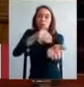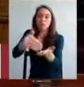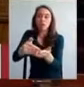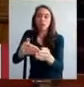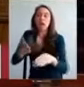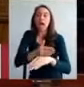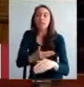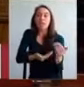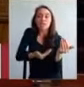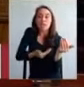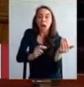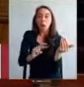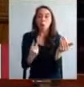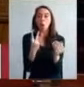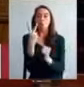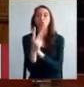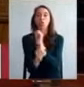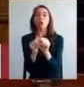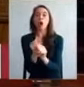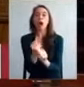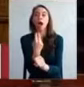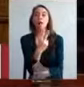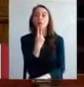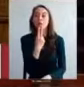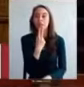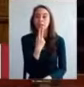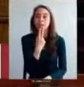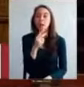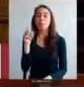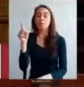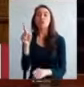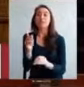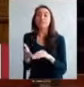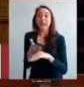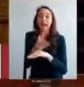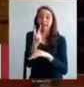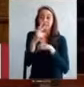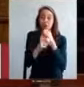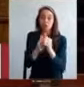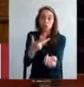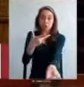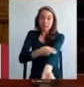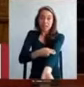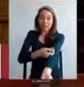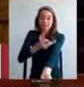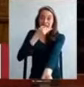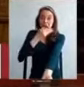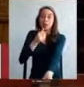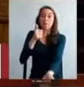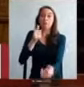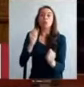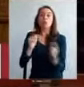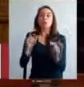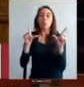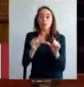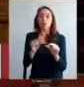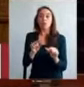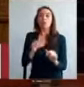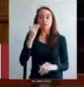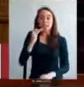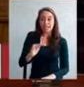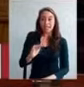antes de que cumpla dos años porque así es efectiva está este tratamiento emilia tiene un año nueve meses